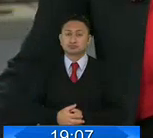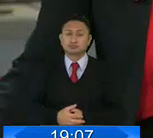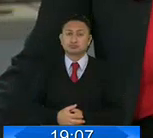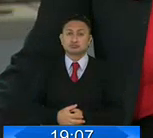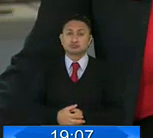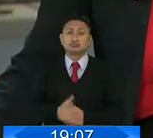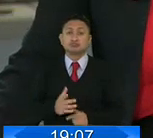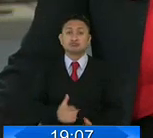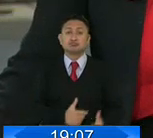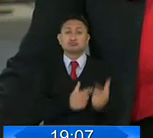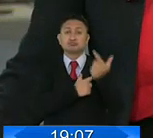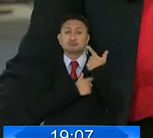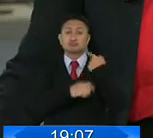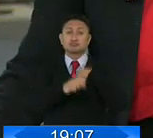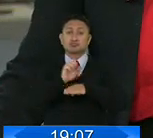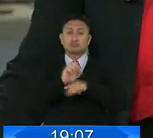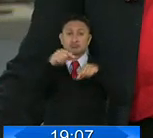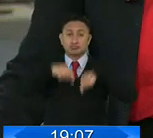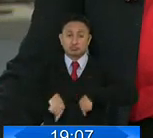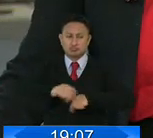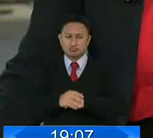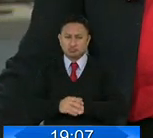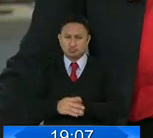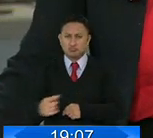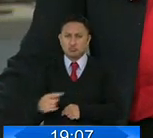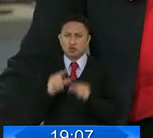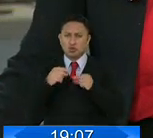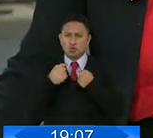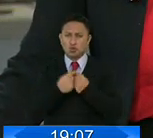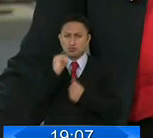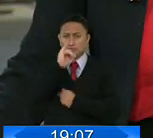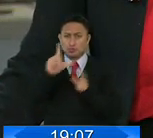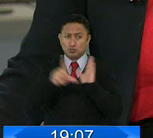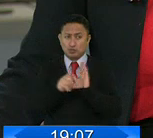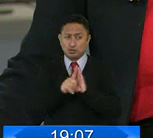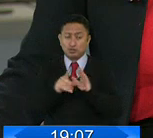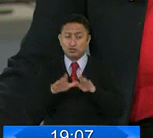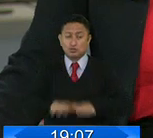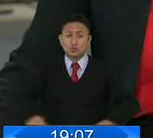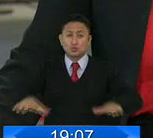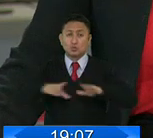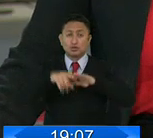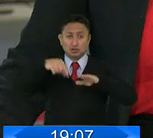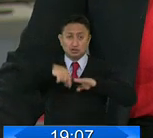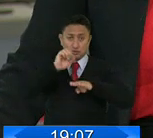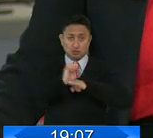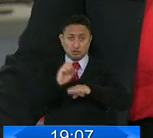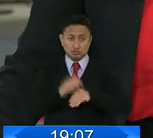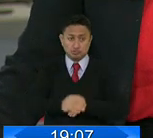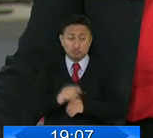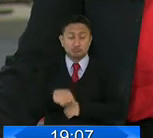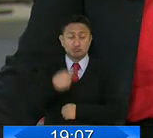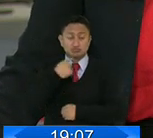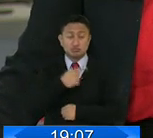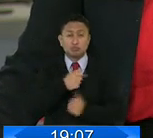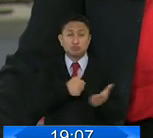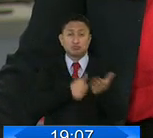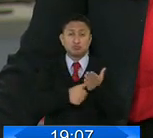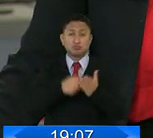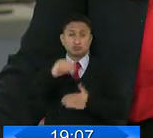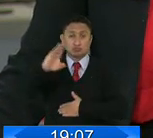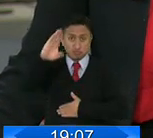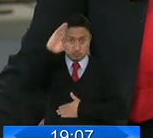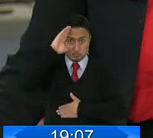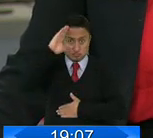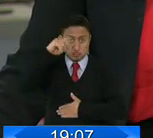El ejército ecuatoriano detectó infiltraciones de grupos irregulares en el territorio nacional, así lo confirmó el ministro de Defensa